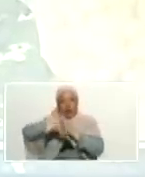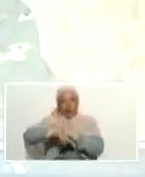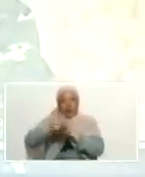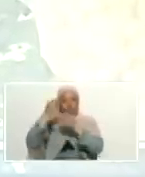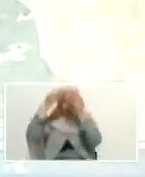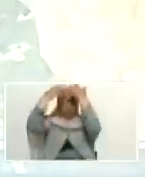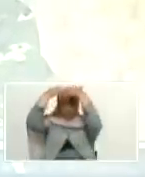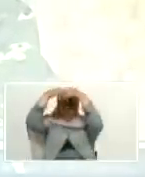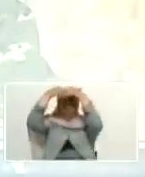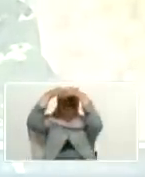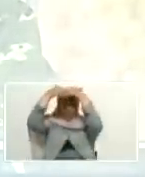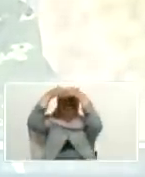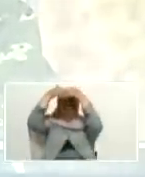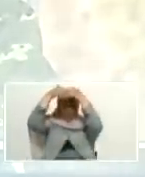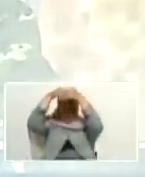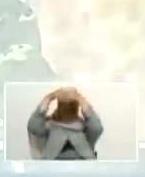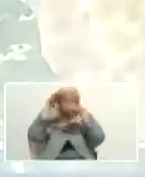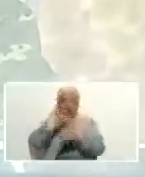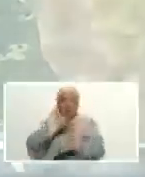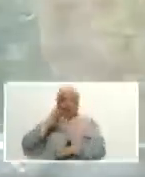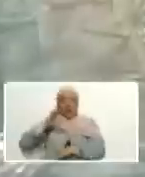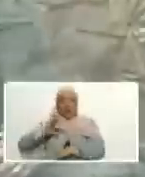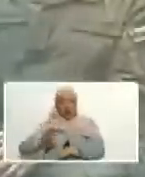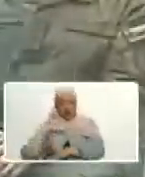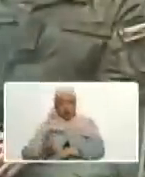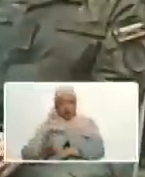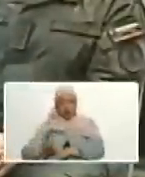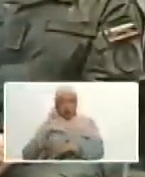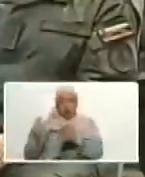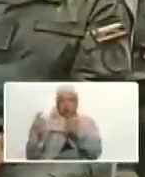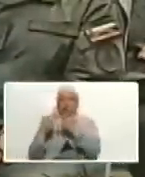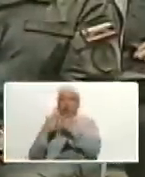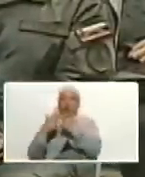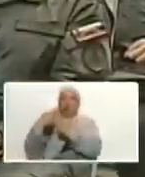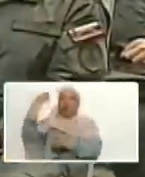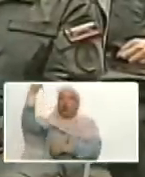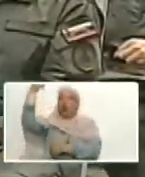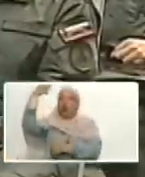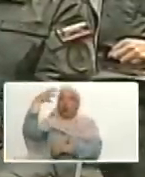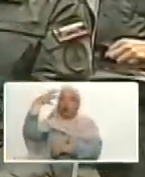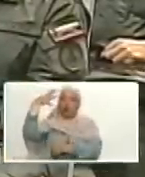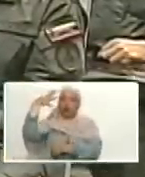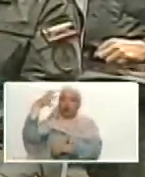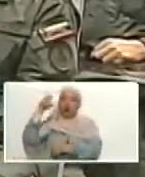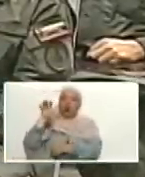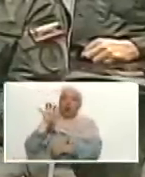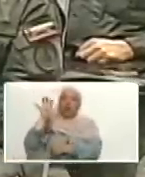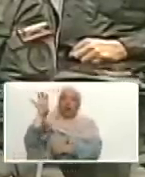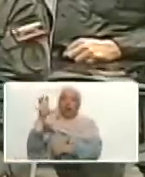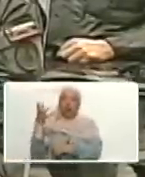Porque somos guerreros de Cristo, somos guerreros de la luz, somos guerreros de la patria.